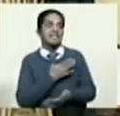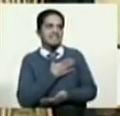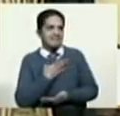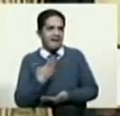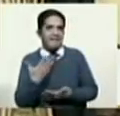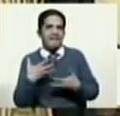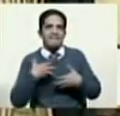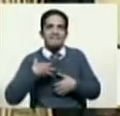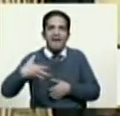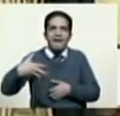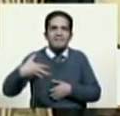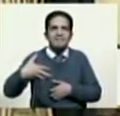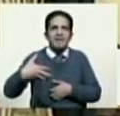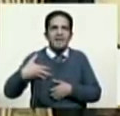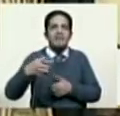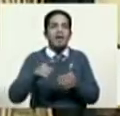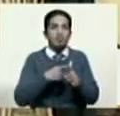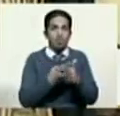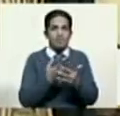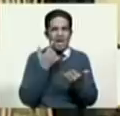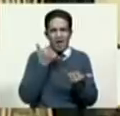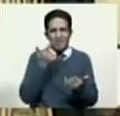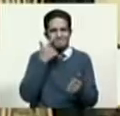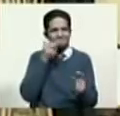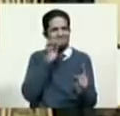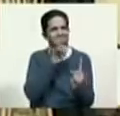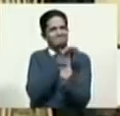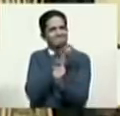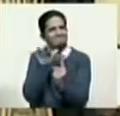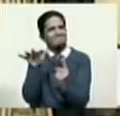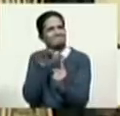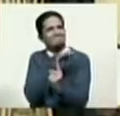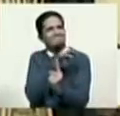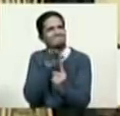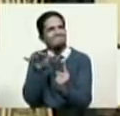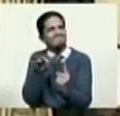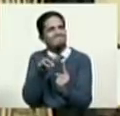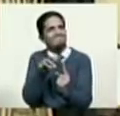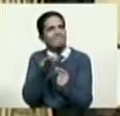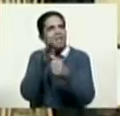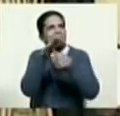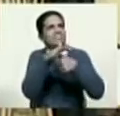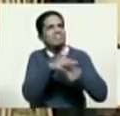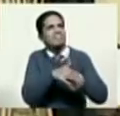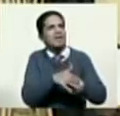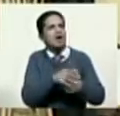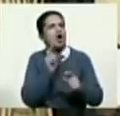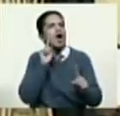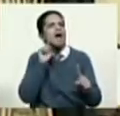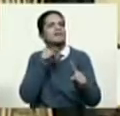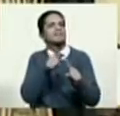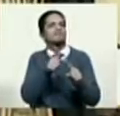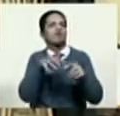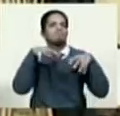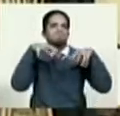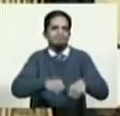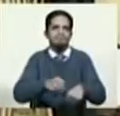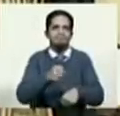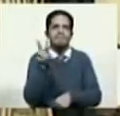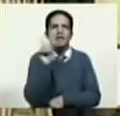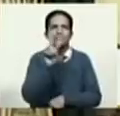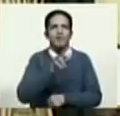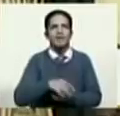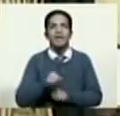toda esta maniobra, toda esta presión, toda esta agresión, con un solo objetivo, apoderarse de Venezuela. Ellos no